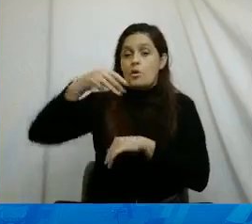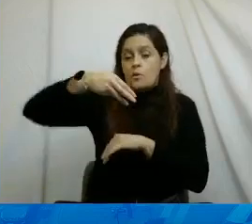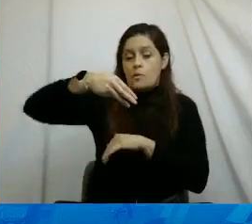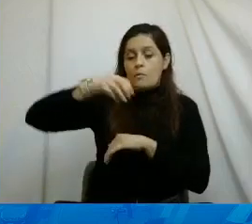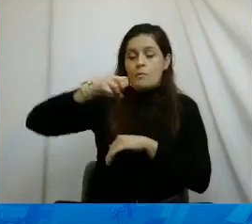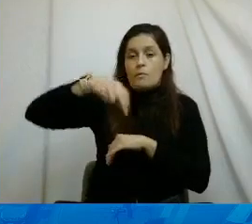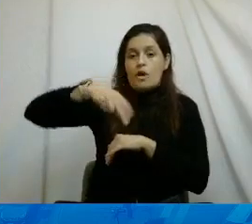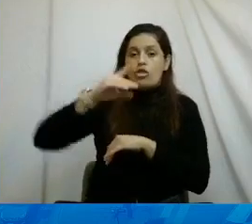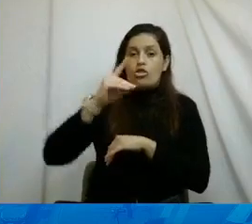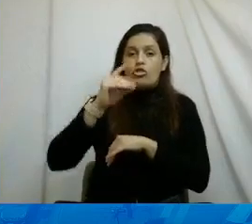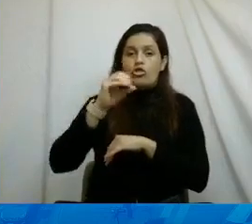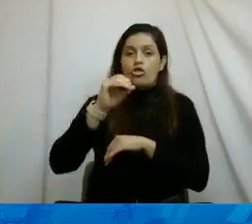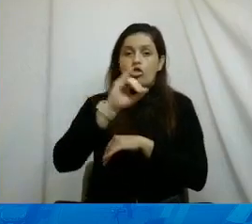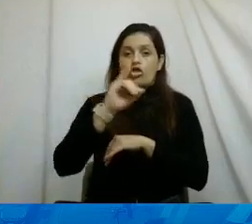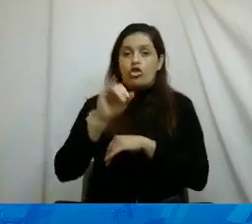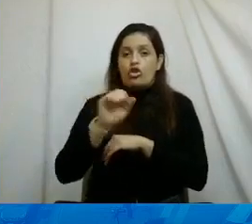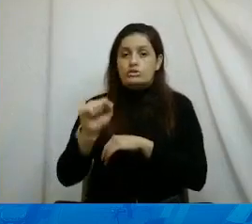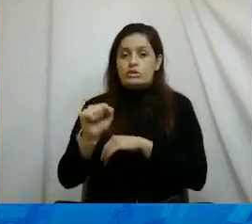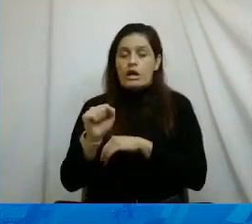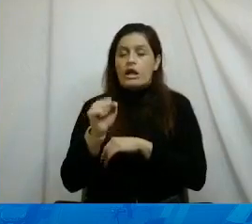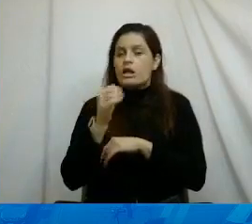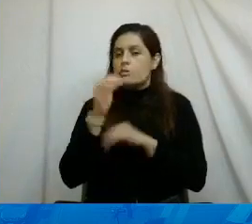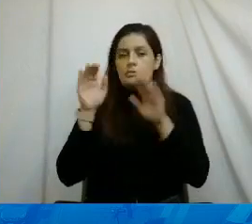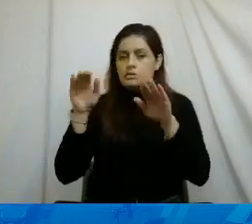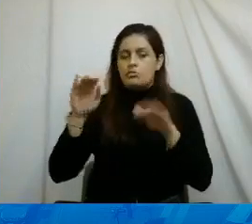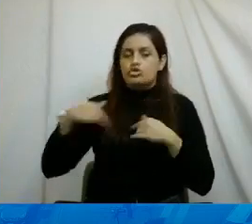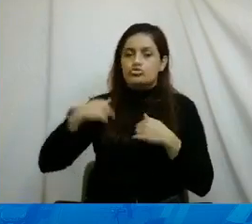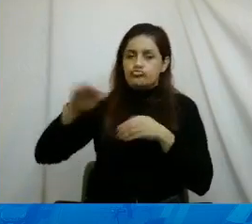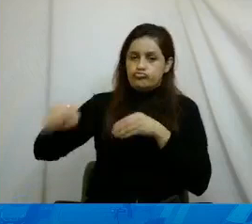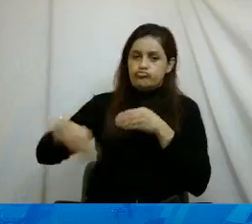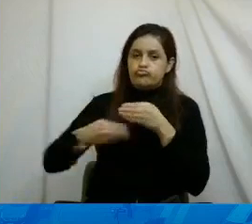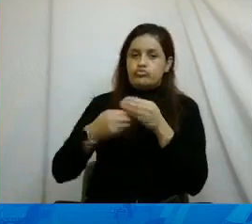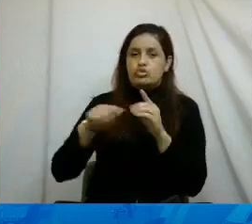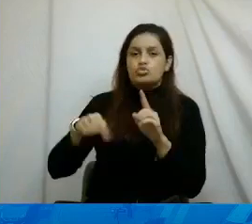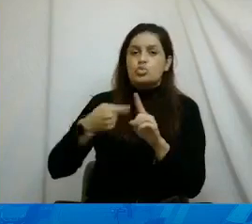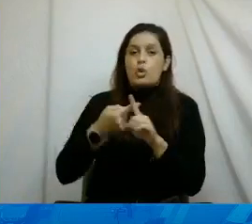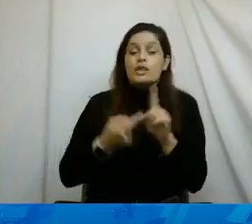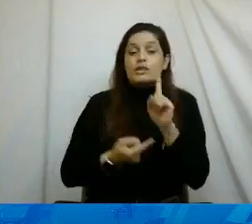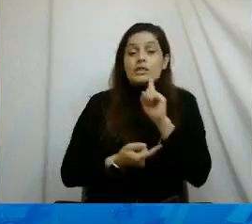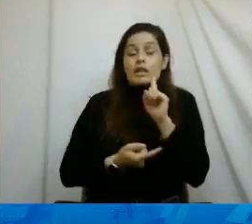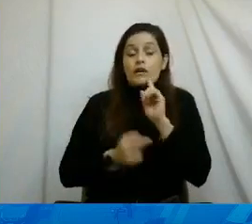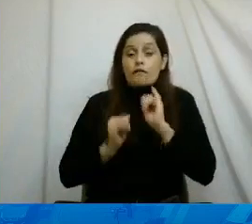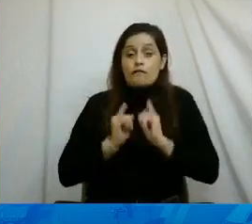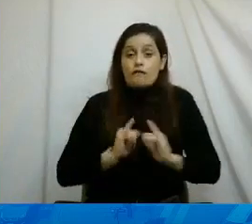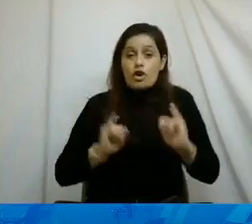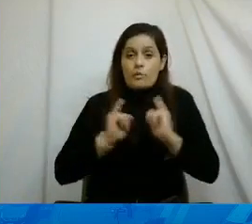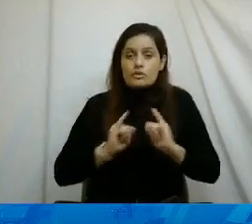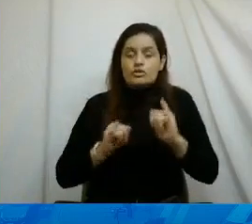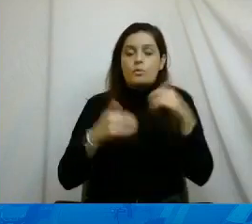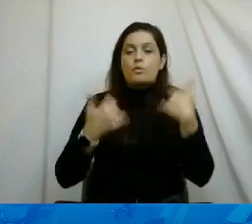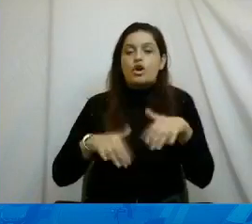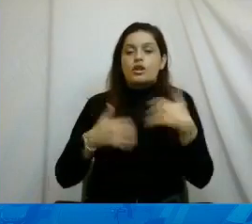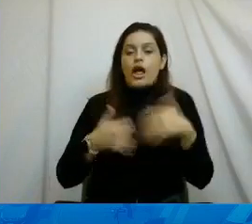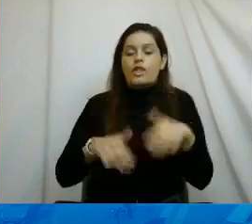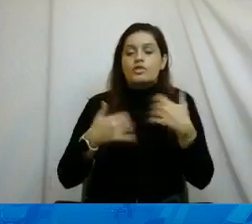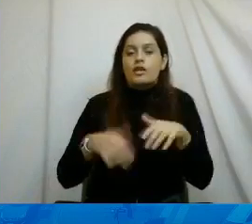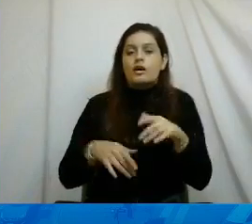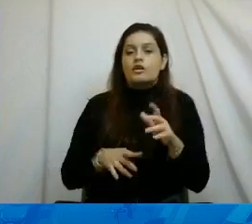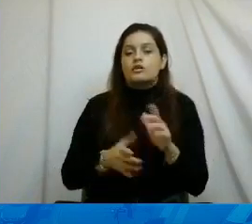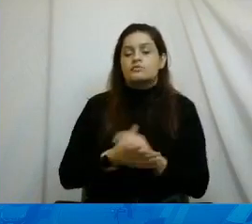en términos de que tenemos una información que es relevante no solamente